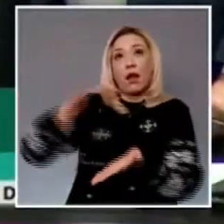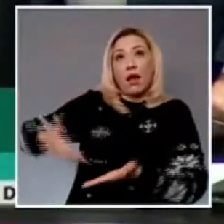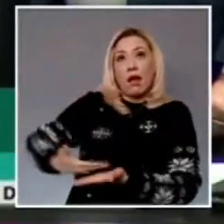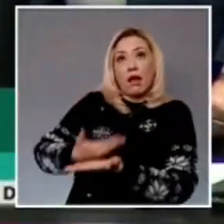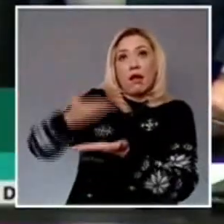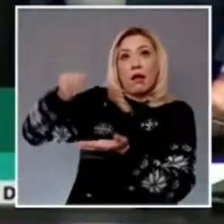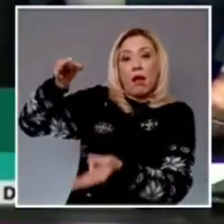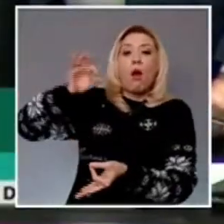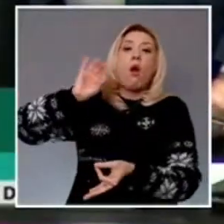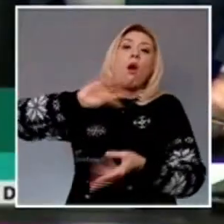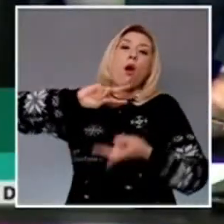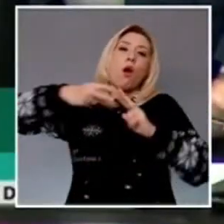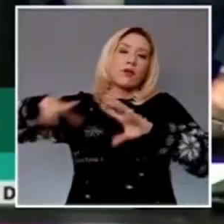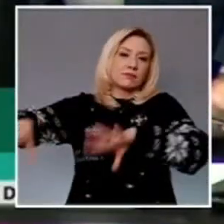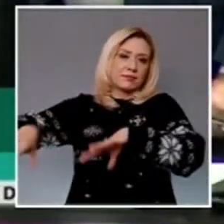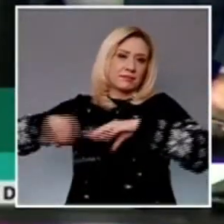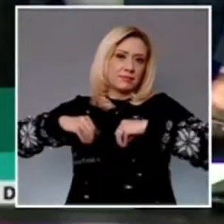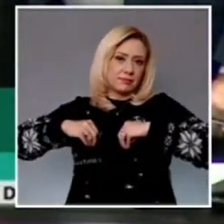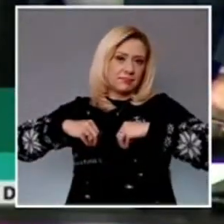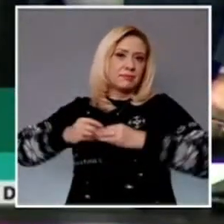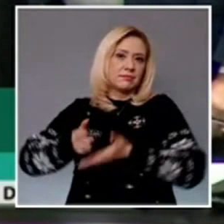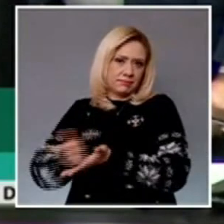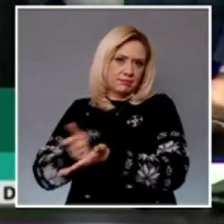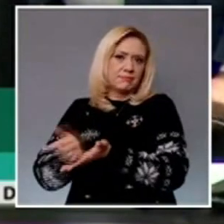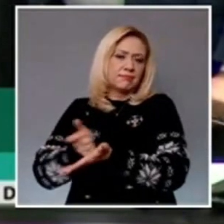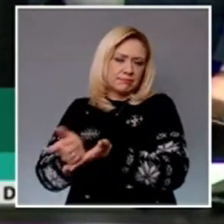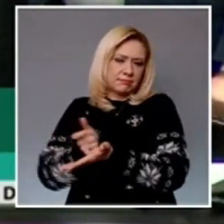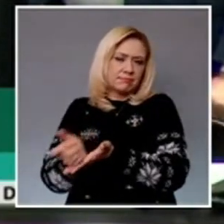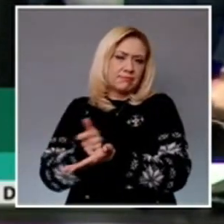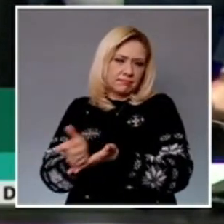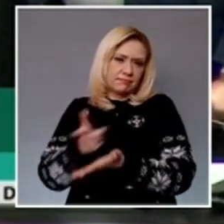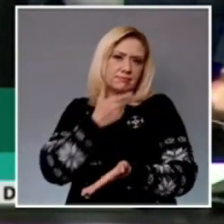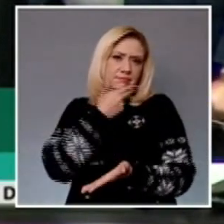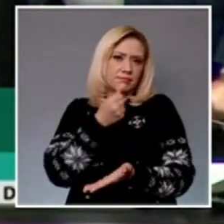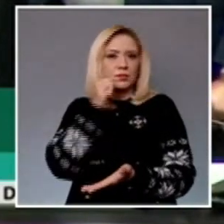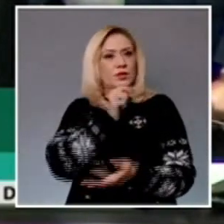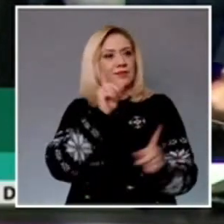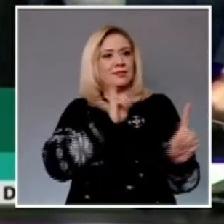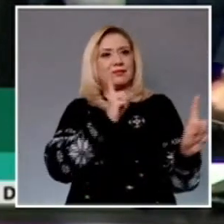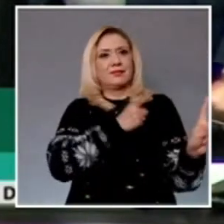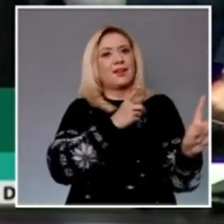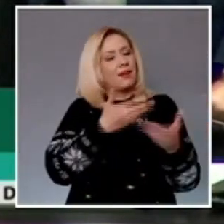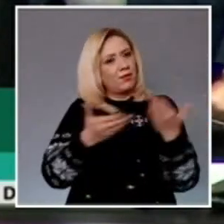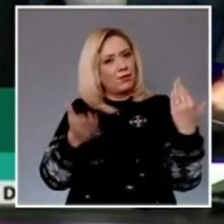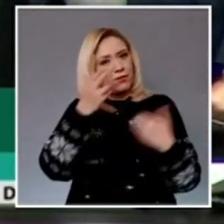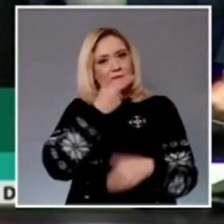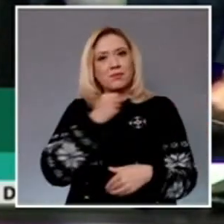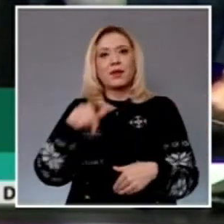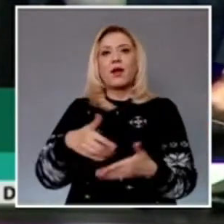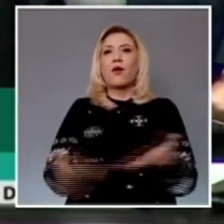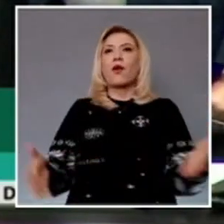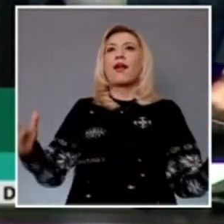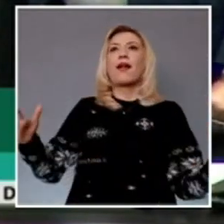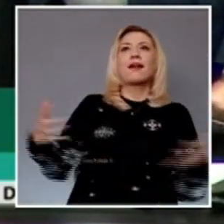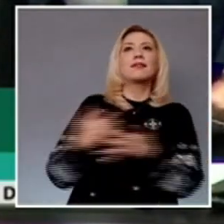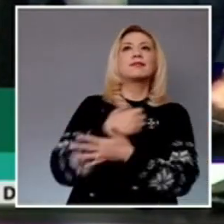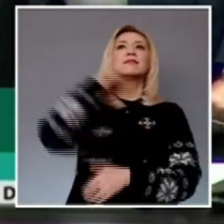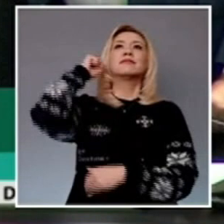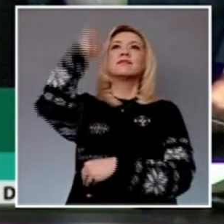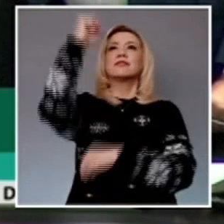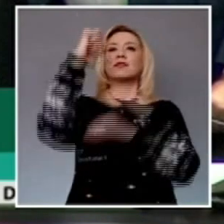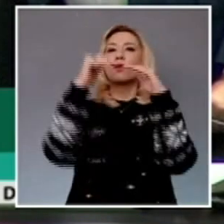Ya que con la aprobación del presente dictamen daremos una victoria más en favor de la igualdad